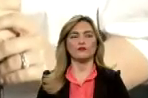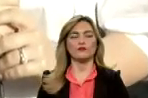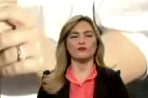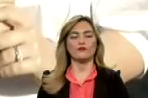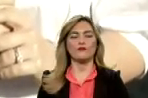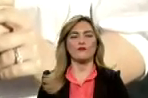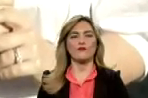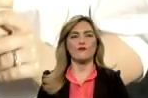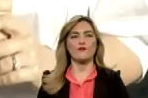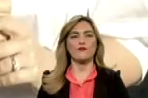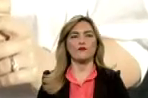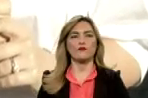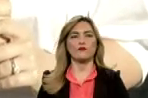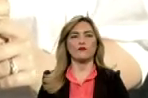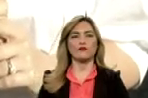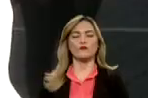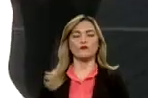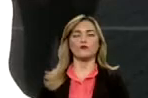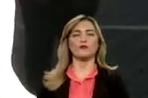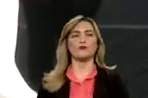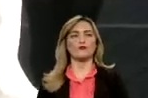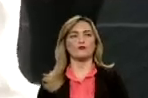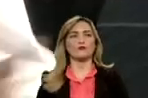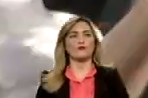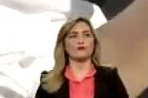Queremos agua,